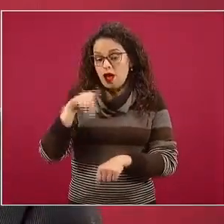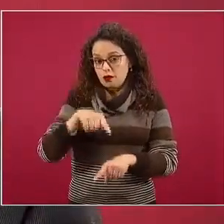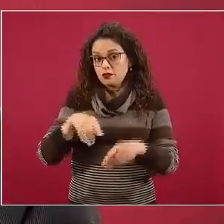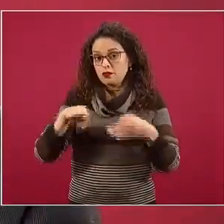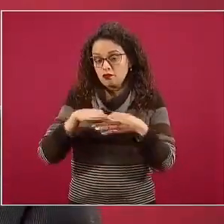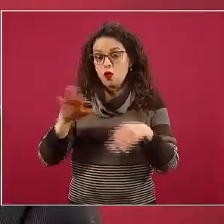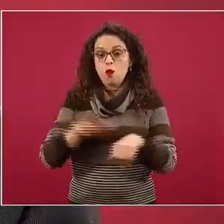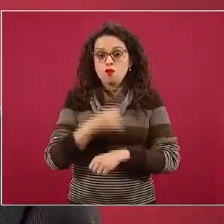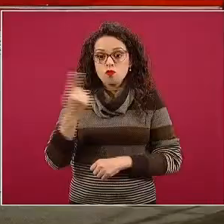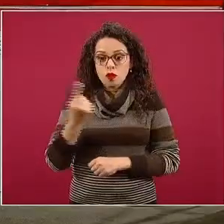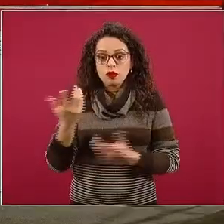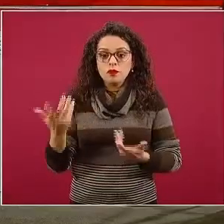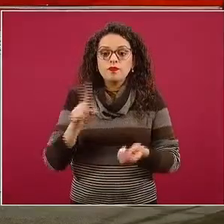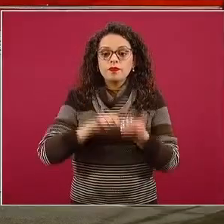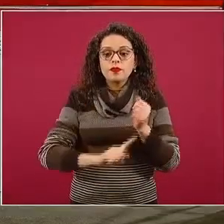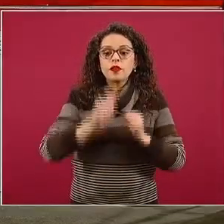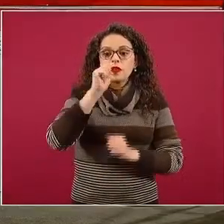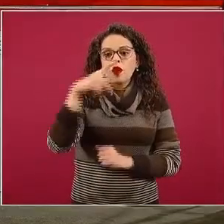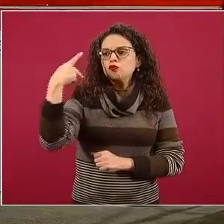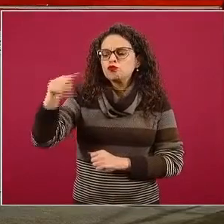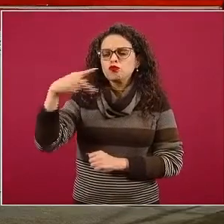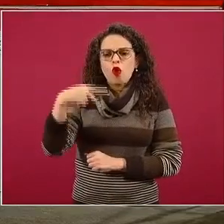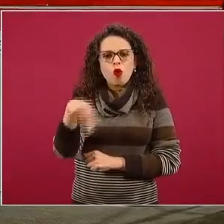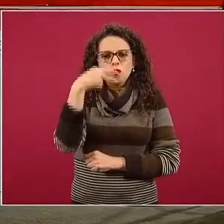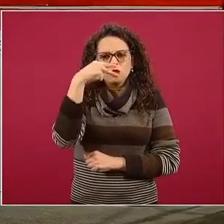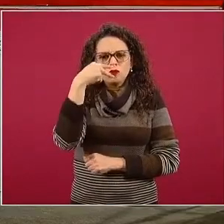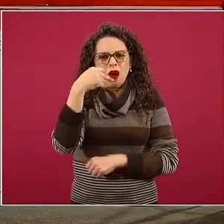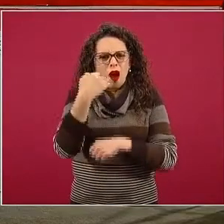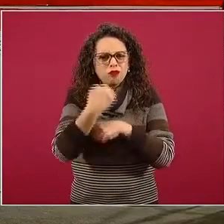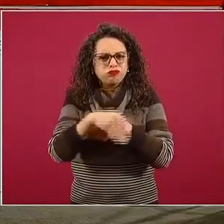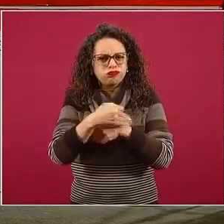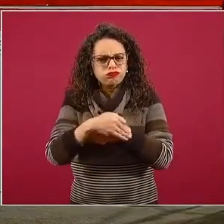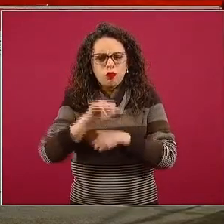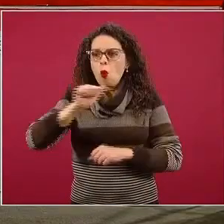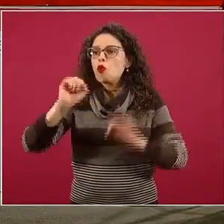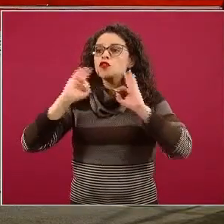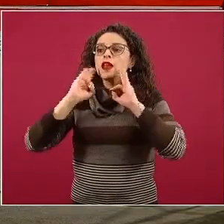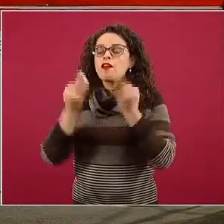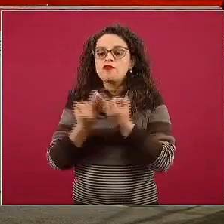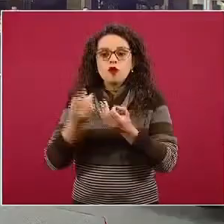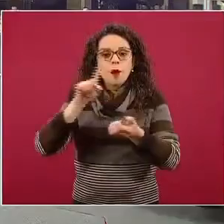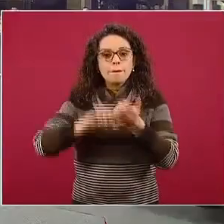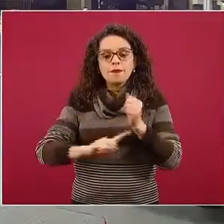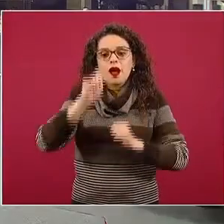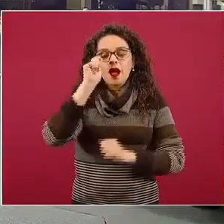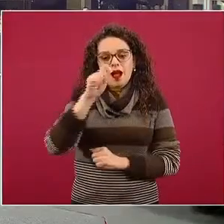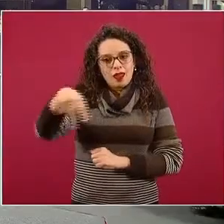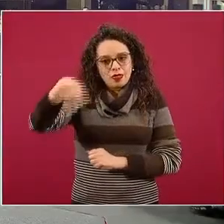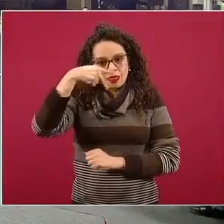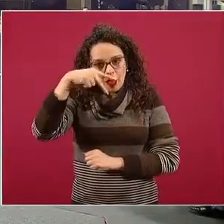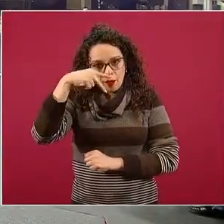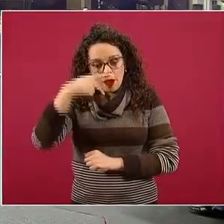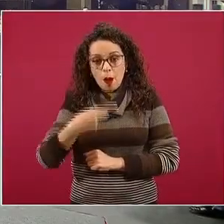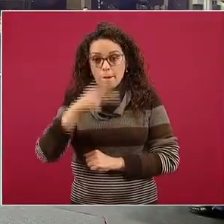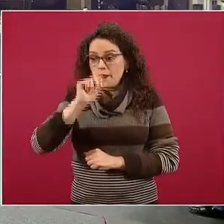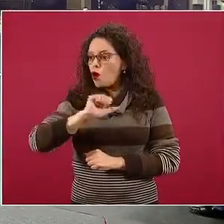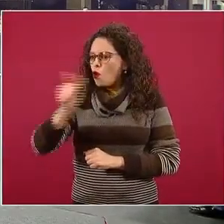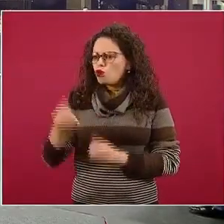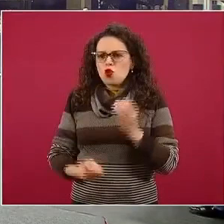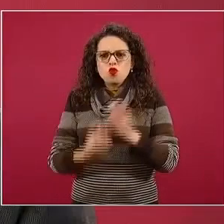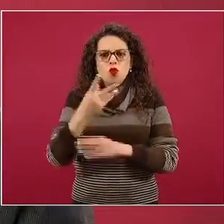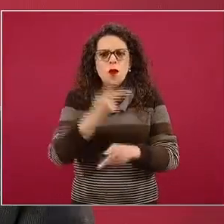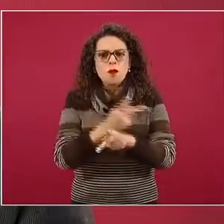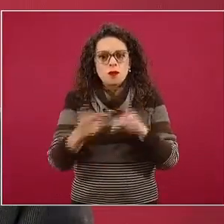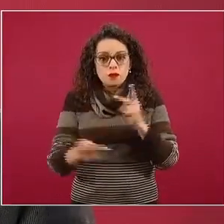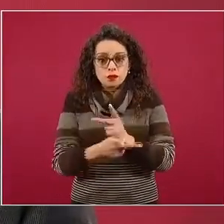distintos dispositivos, los propios cigarrillos, otras formas convencionales de tabaco, pero también los nuevos productos aumentan el riesgo de